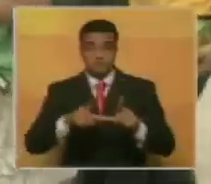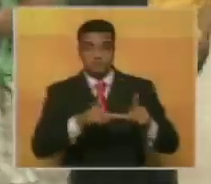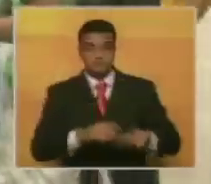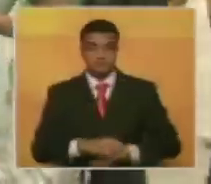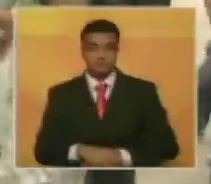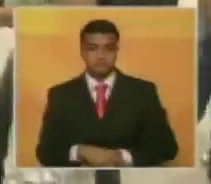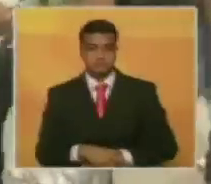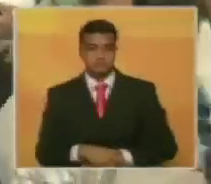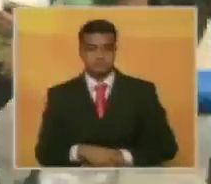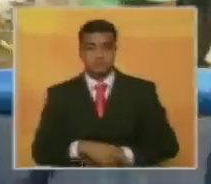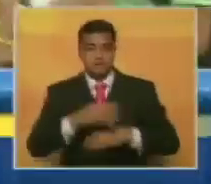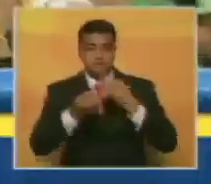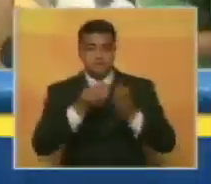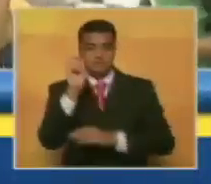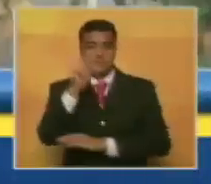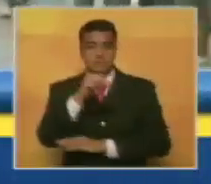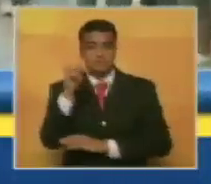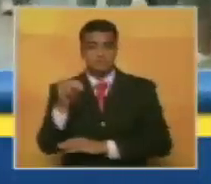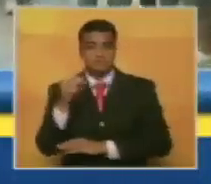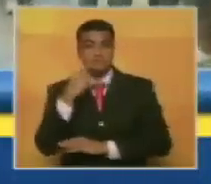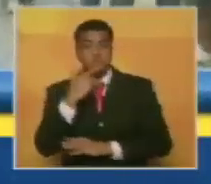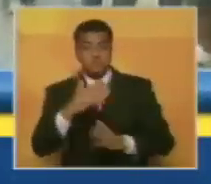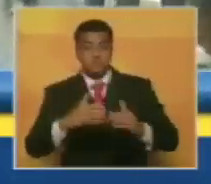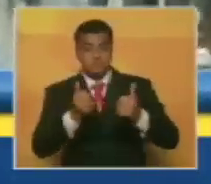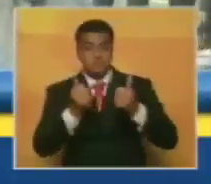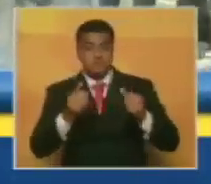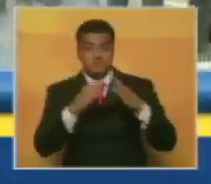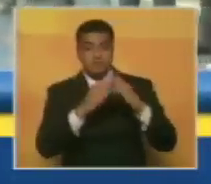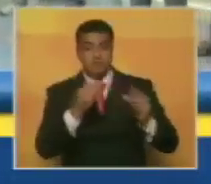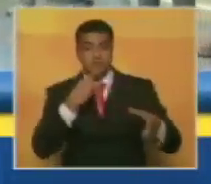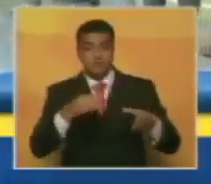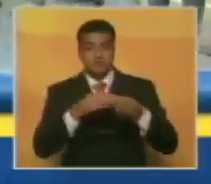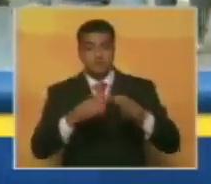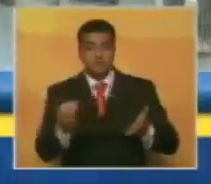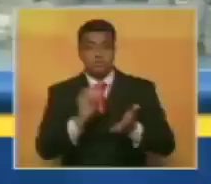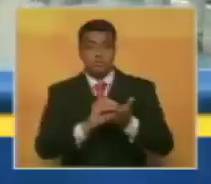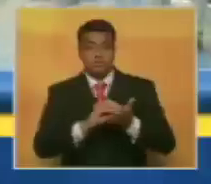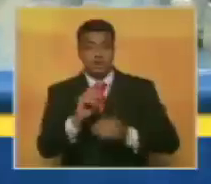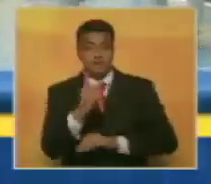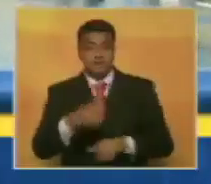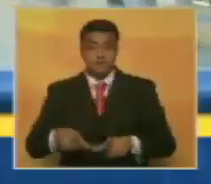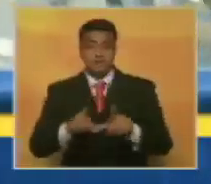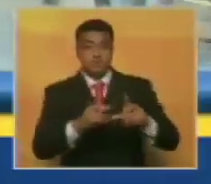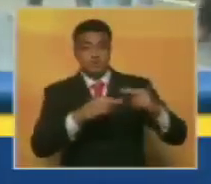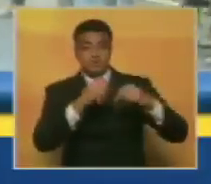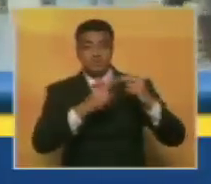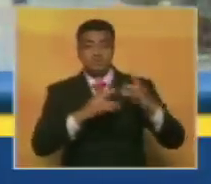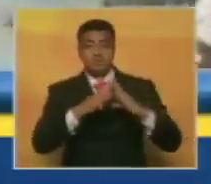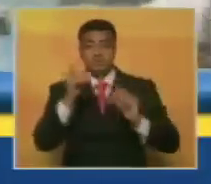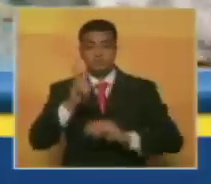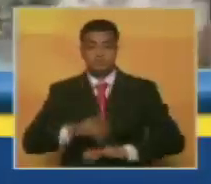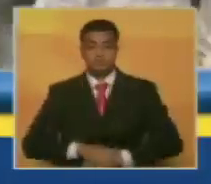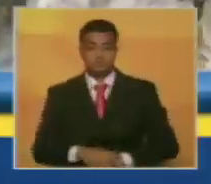mardo señaló que Desde la asamblea nacional van a luchar por lograr que esta comunidad vuelva a ser la primera zona industrial del país